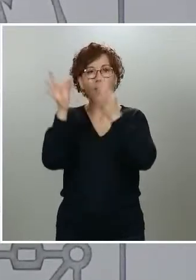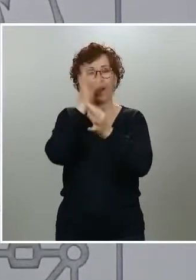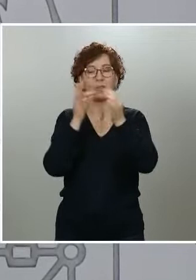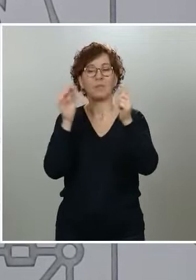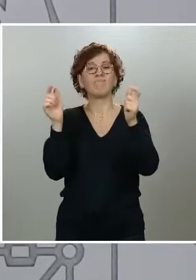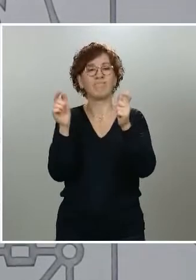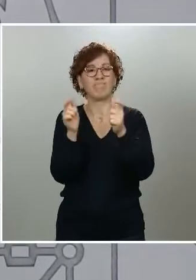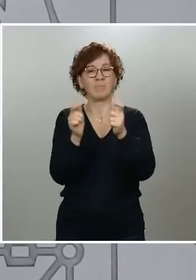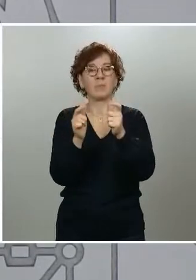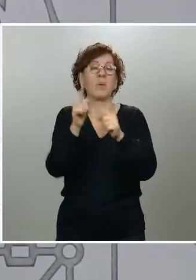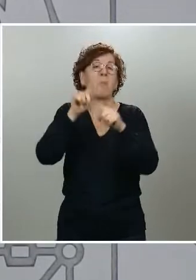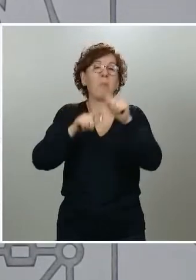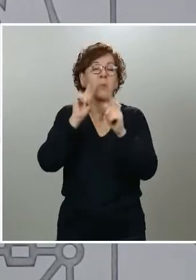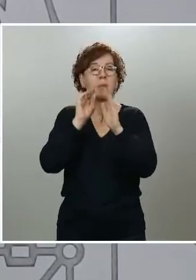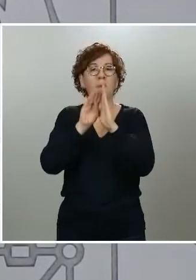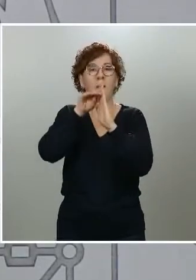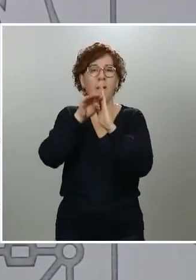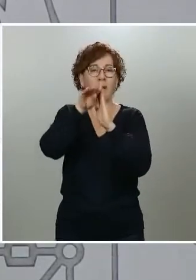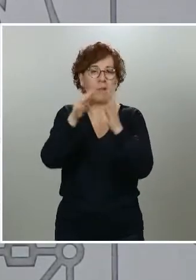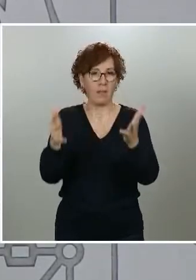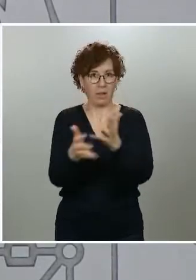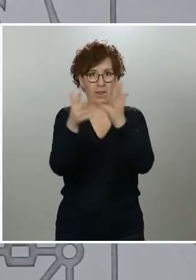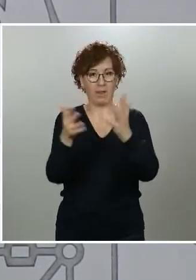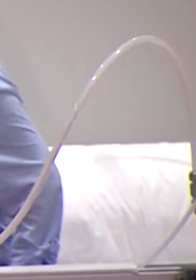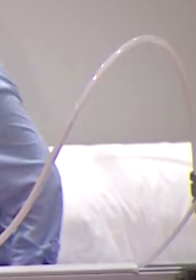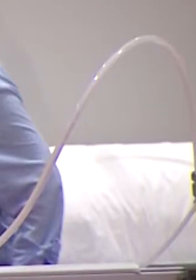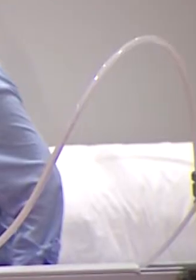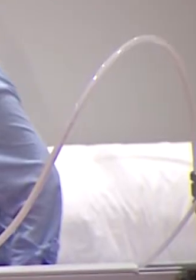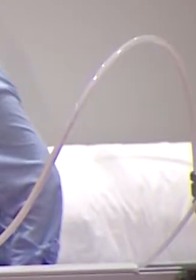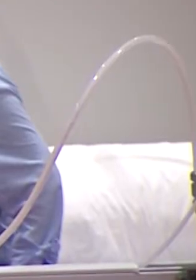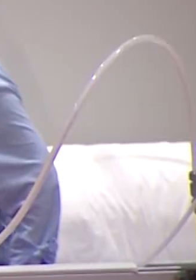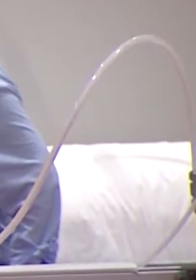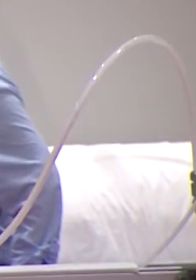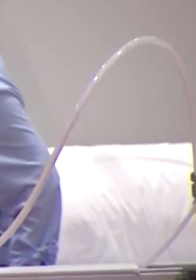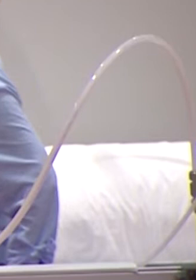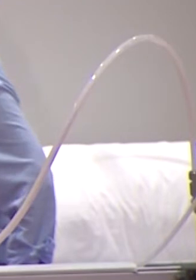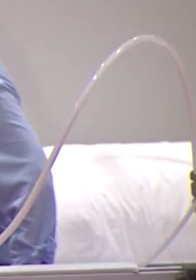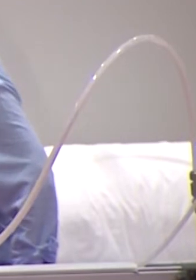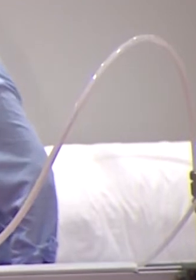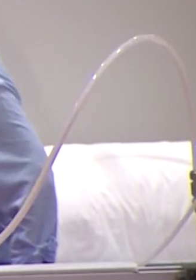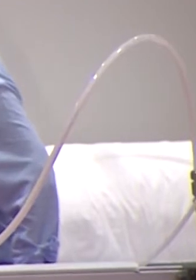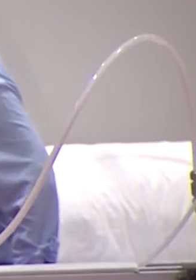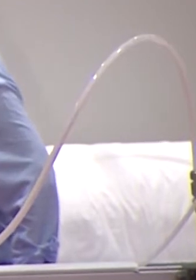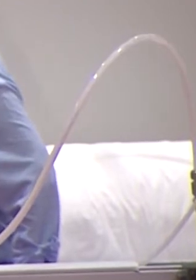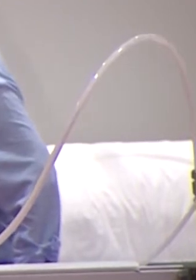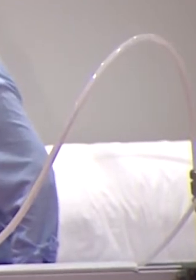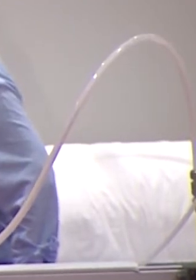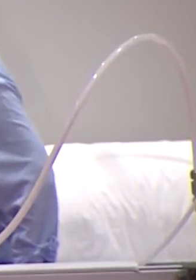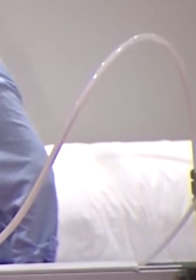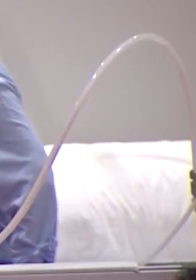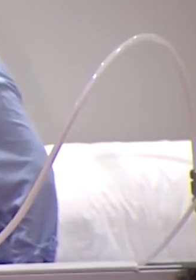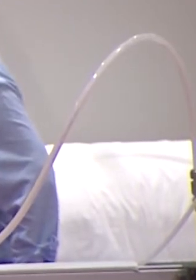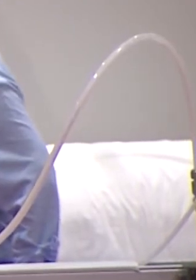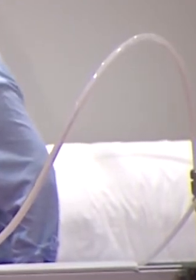ondulaciones típicas de las colas de las epidemias. 548 personas han precisado de hospitalización, de las que